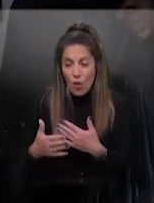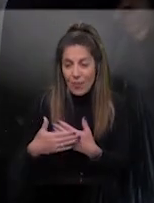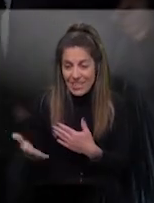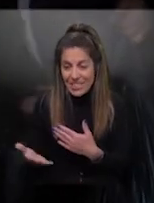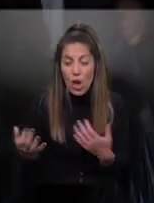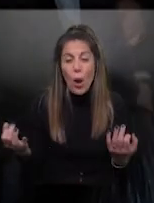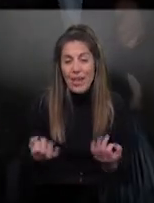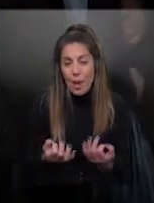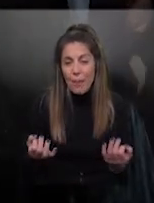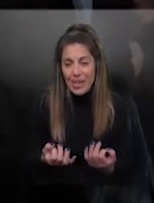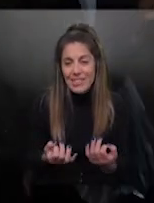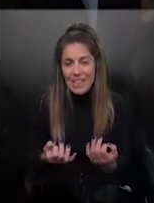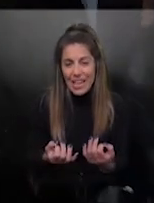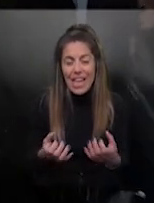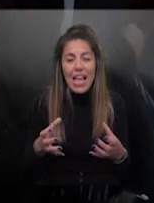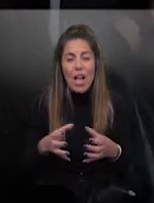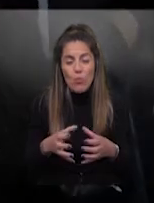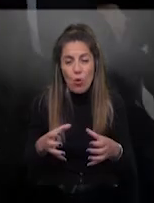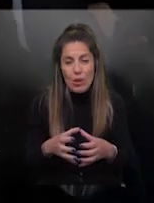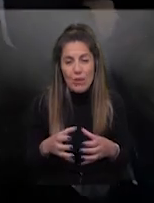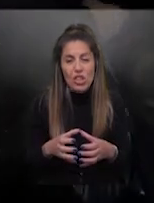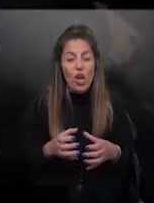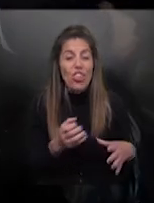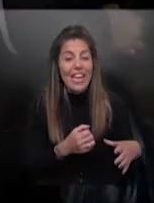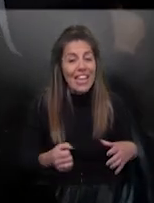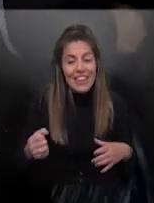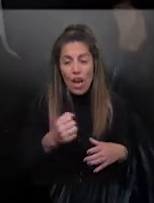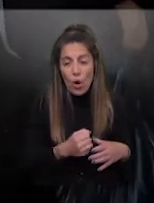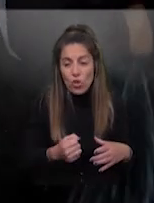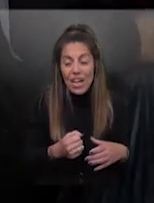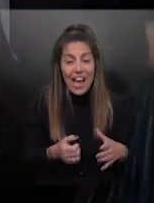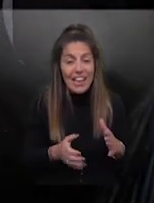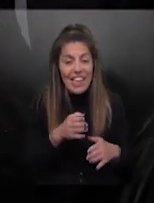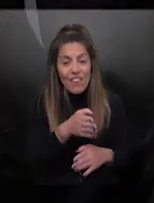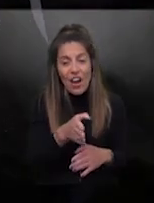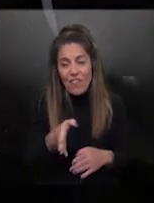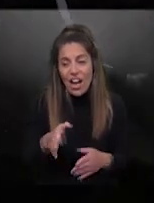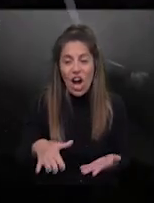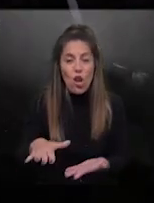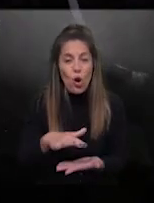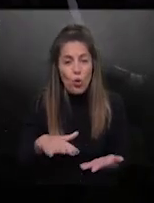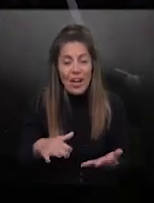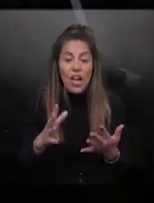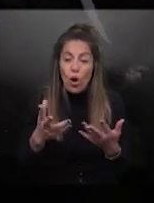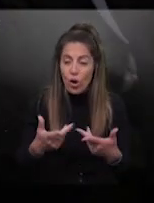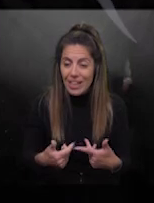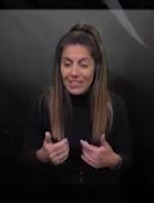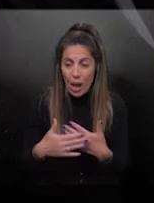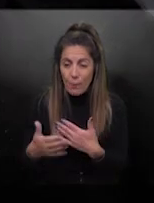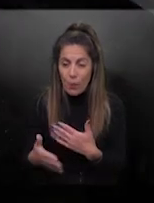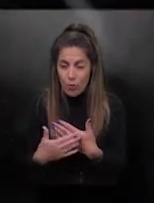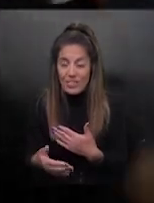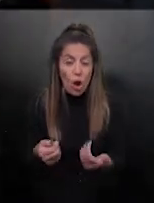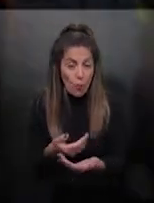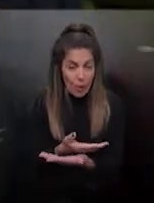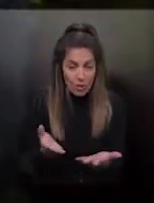en particular, bueno, el movimiento de esta olla, que es una olla móvil que está organizada por vecinos. Vamos a estar